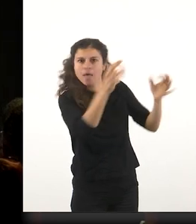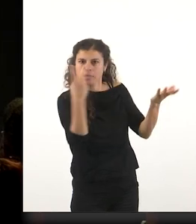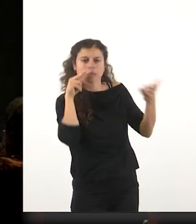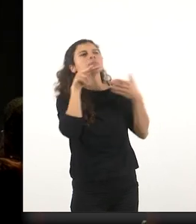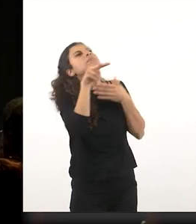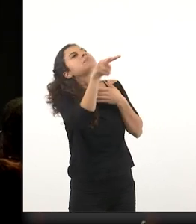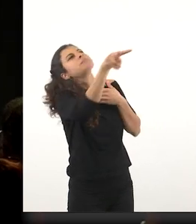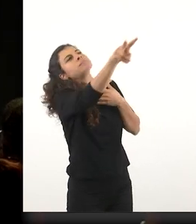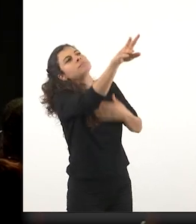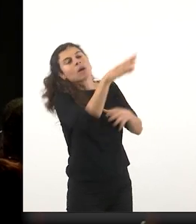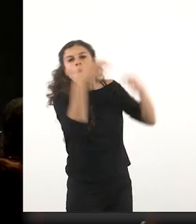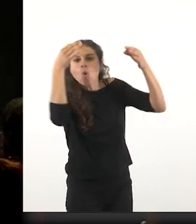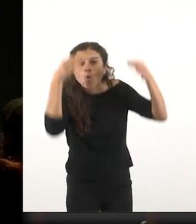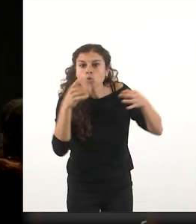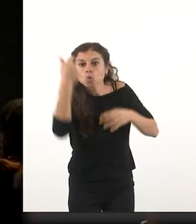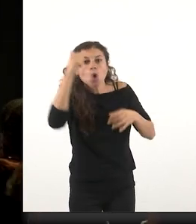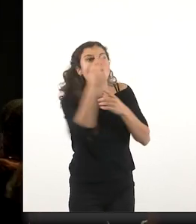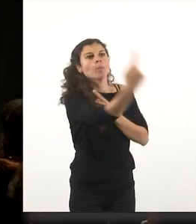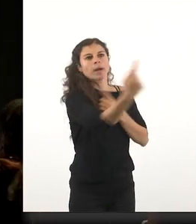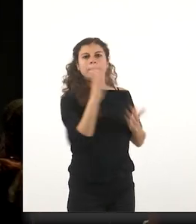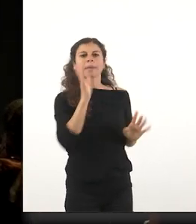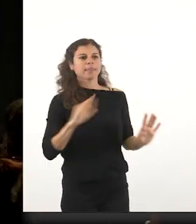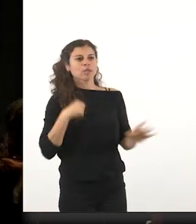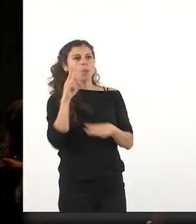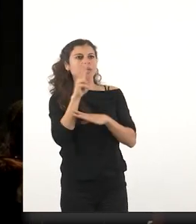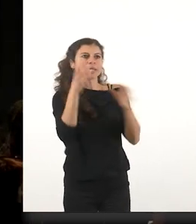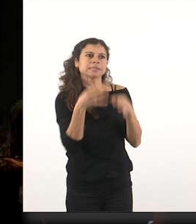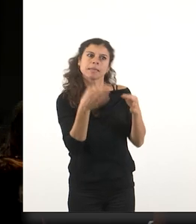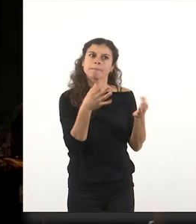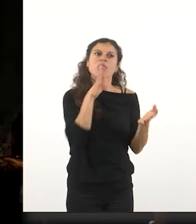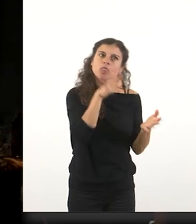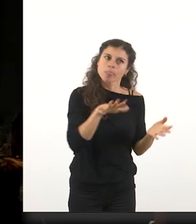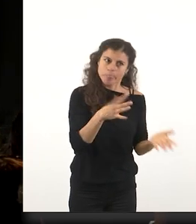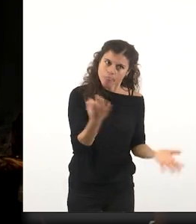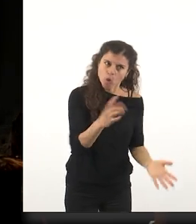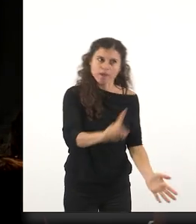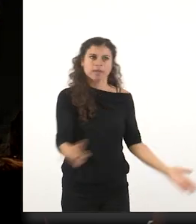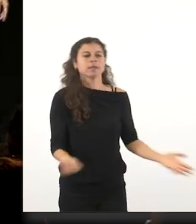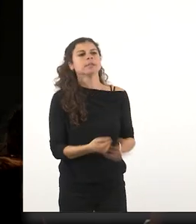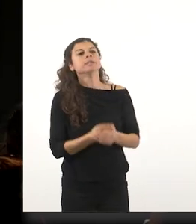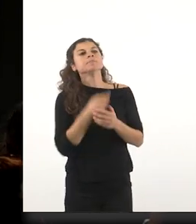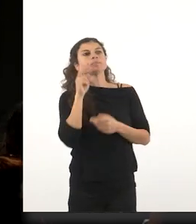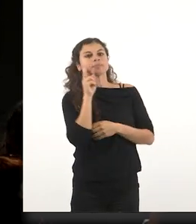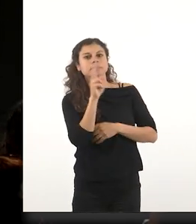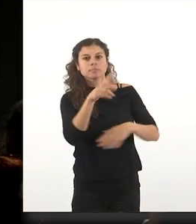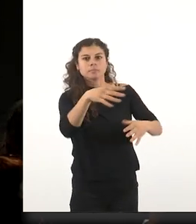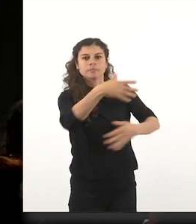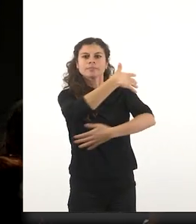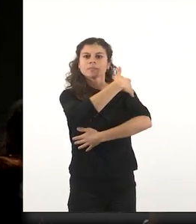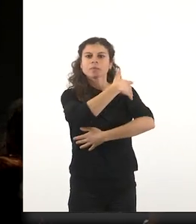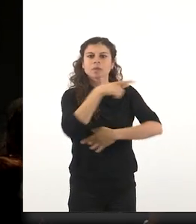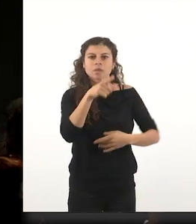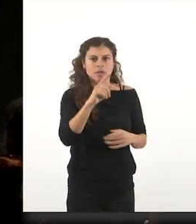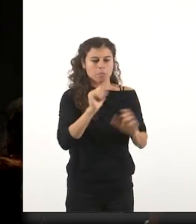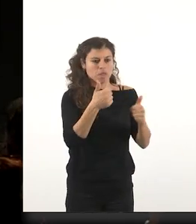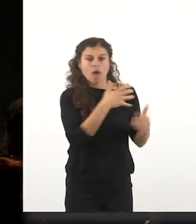Bueno, pues justo estaba mirando ya había un tío, porque yo es que parece que siempre miraba donde no tenía que mirar. Y empieza la Antonia a pegarme empujón, a pegarme, vamos, de frente a toda la discoteca, nadie hace nada, la